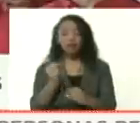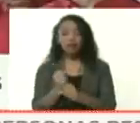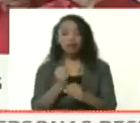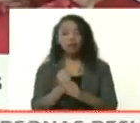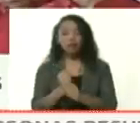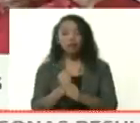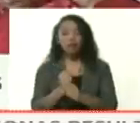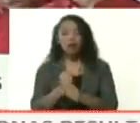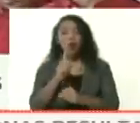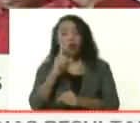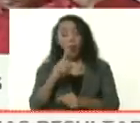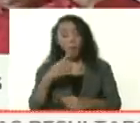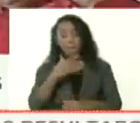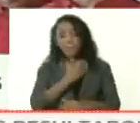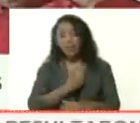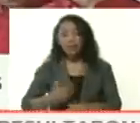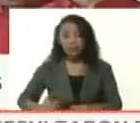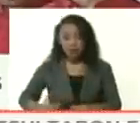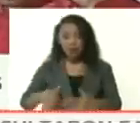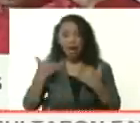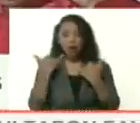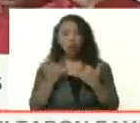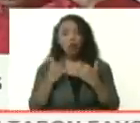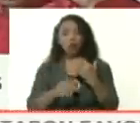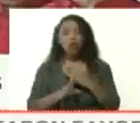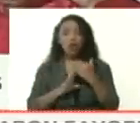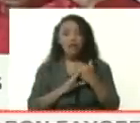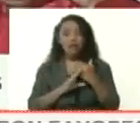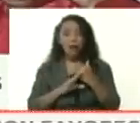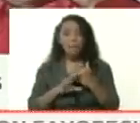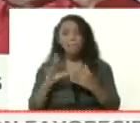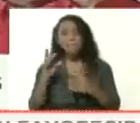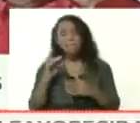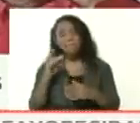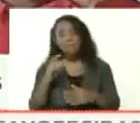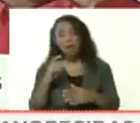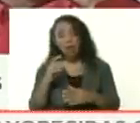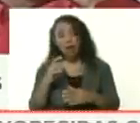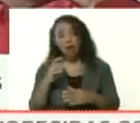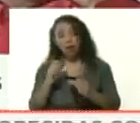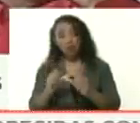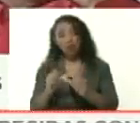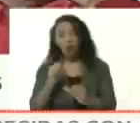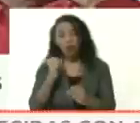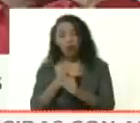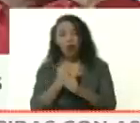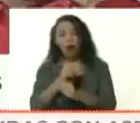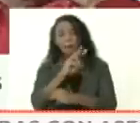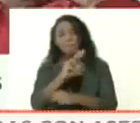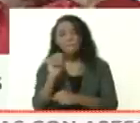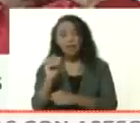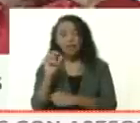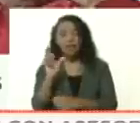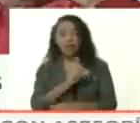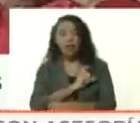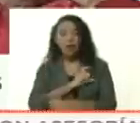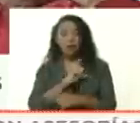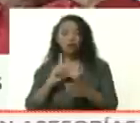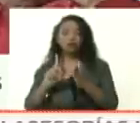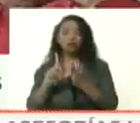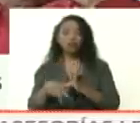presidente en ejercicio actualmente, su mandato dura hasta el mes de enero, el 20 de enero, y luego